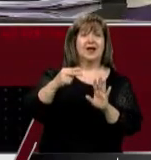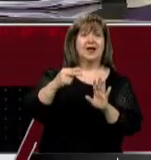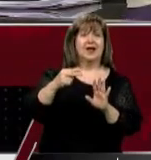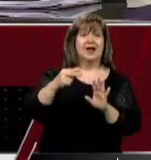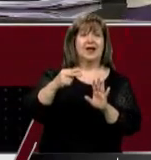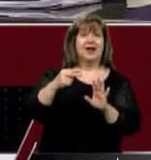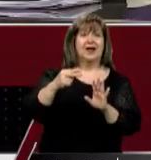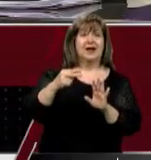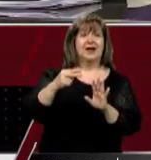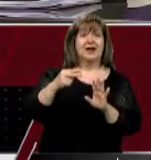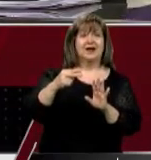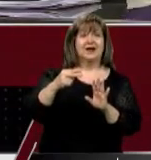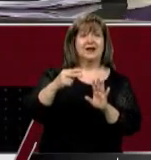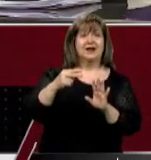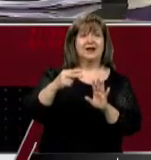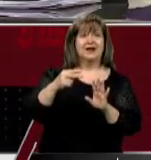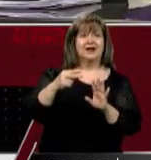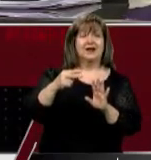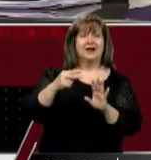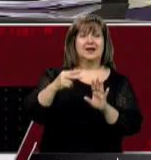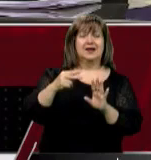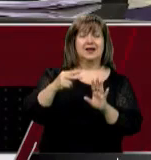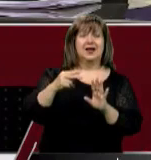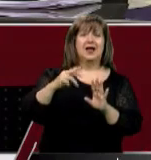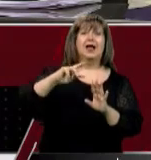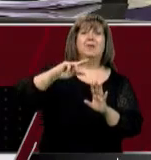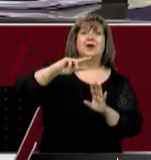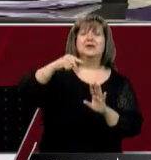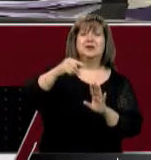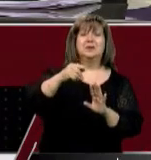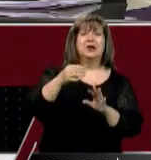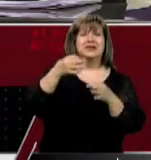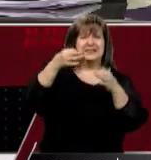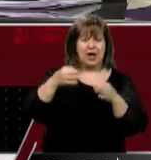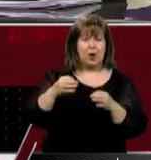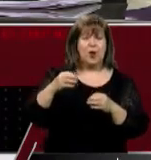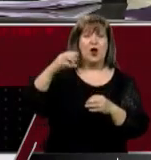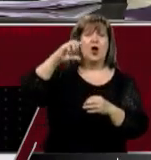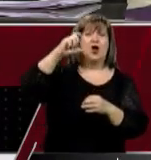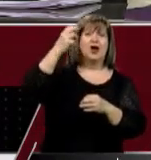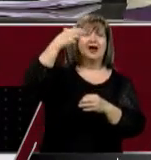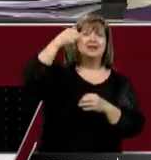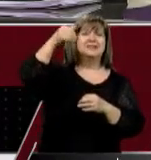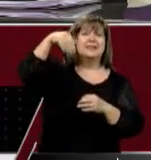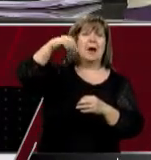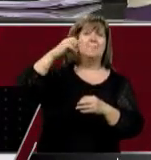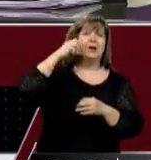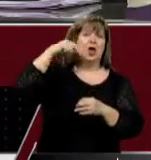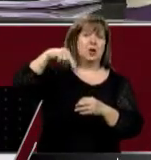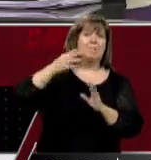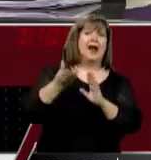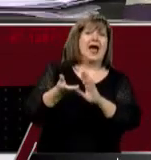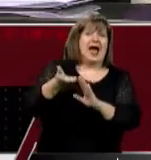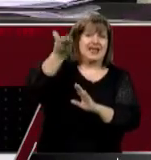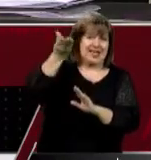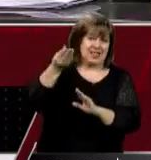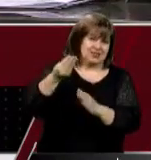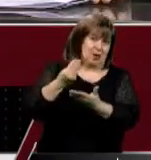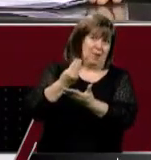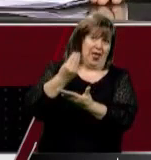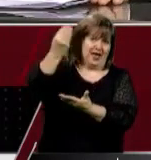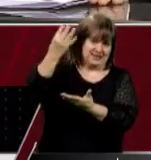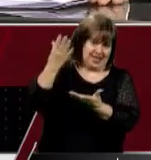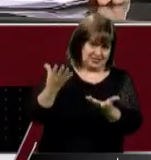probamos a vencer la Champions. Bien, el año que viene se quedan con la Champions. Muy bien, ahí está. Ganar la Champions. Y ahora con este